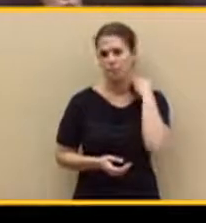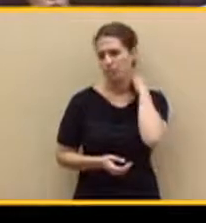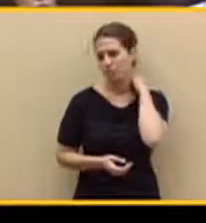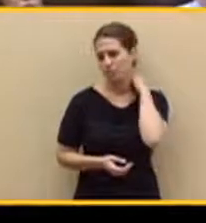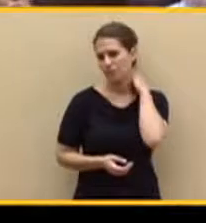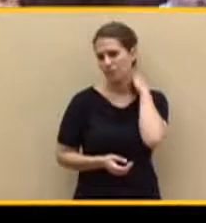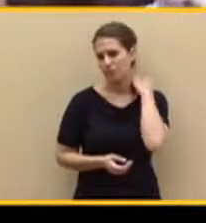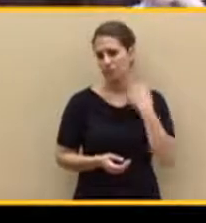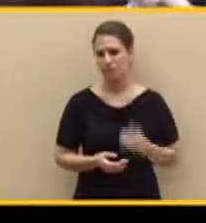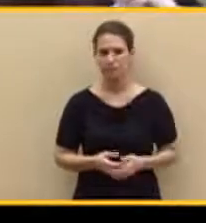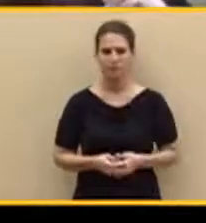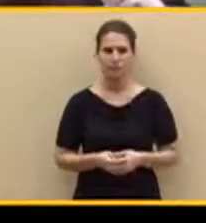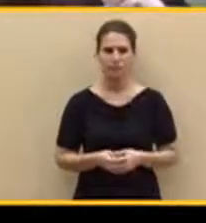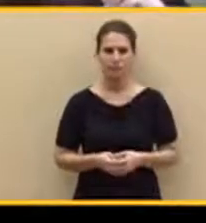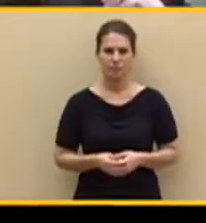Verán,